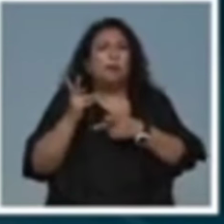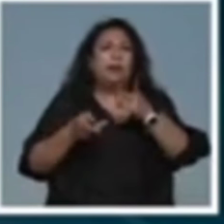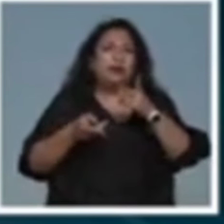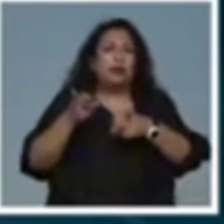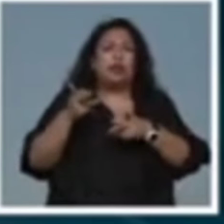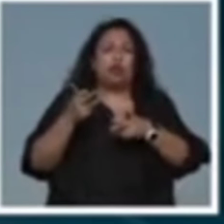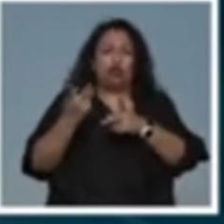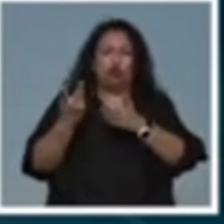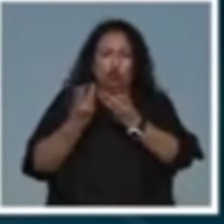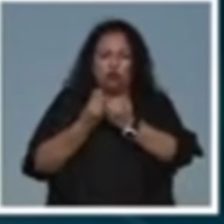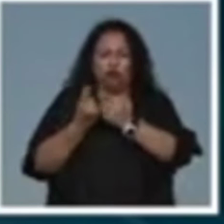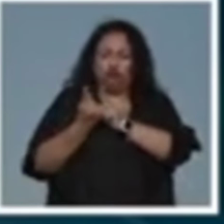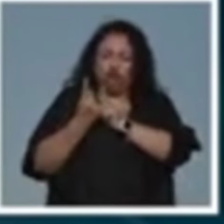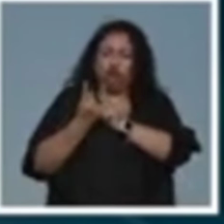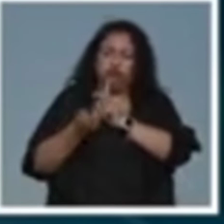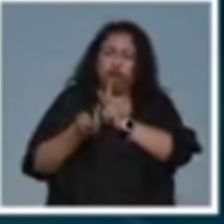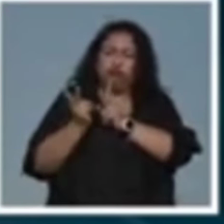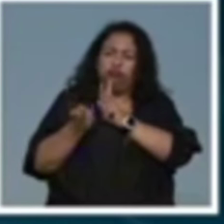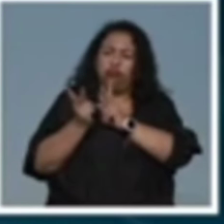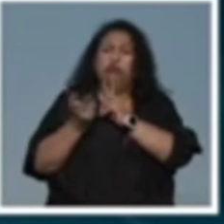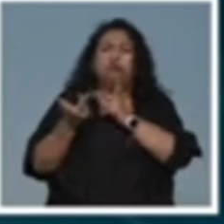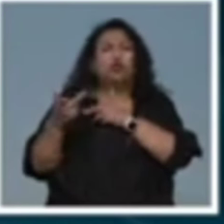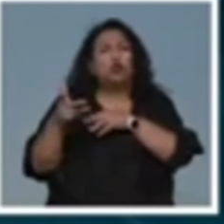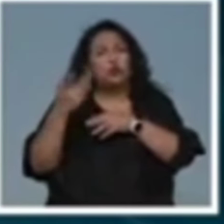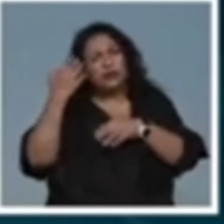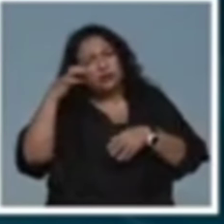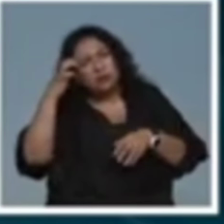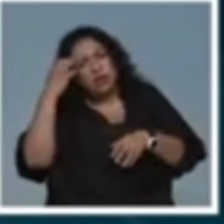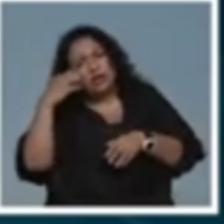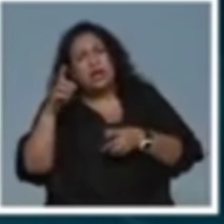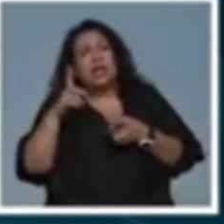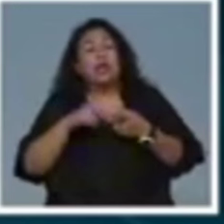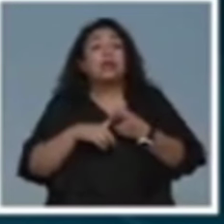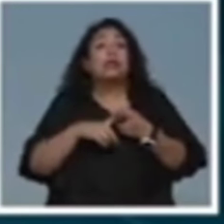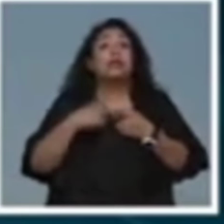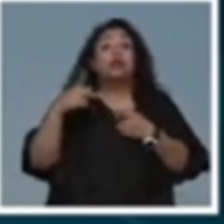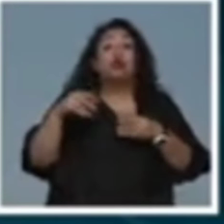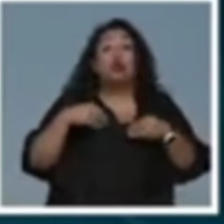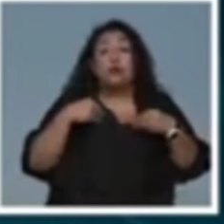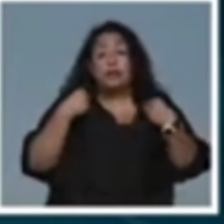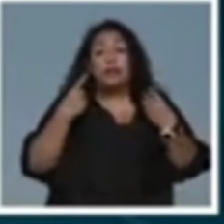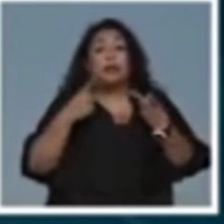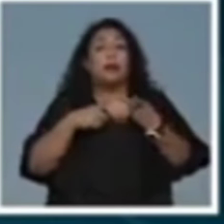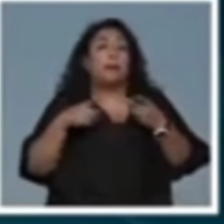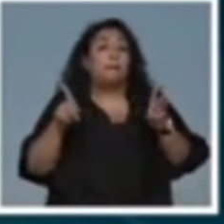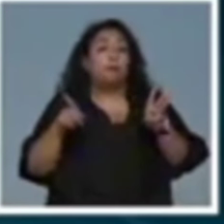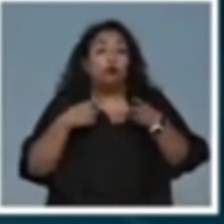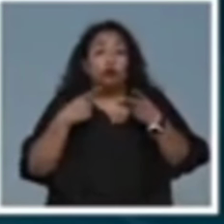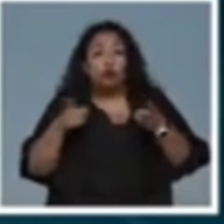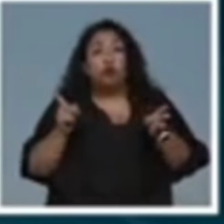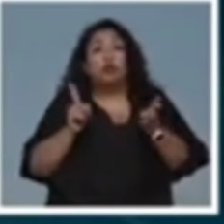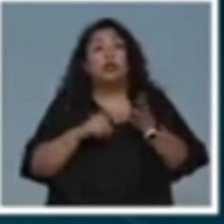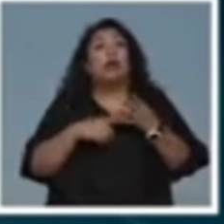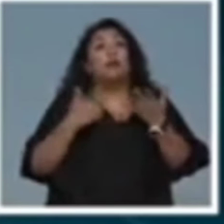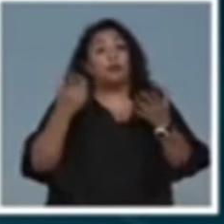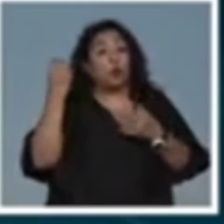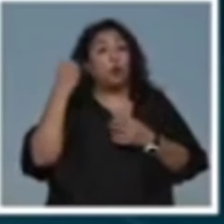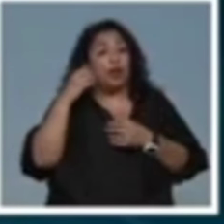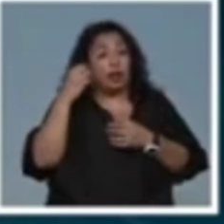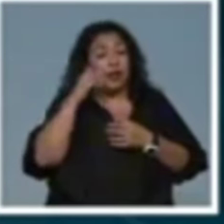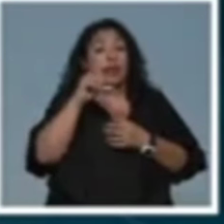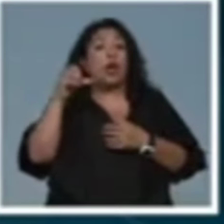platicando de viva voz y muy cerca pues de su trayectoria, de su vida, de su música, ahora sí que de